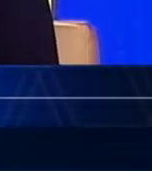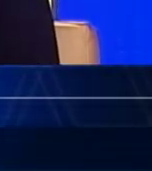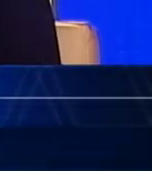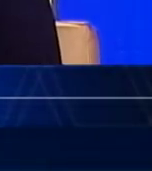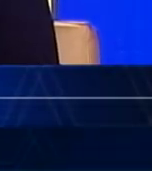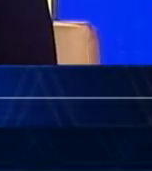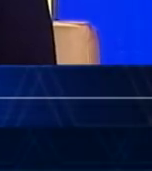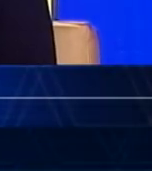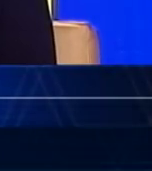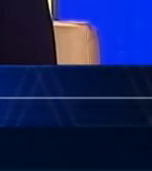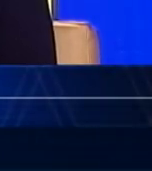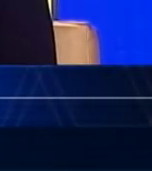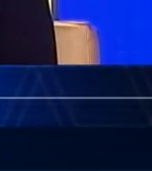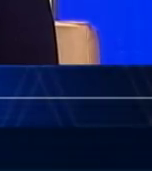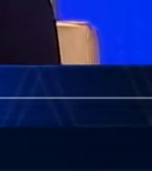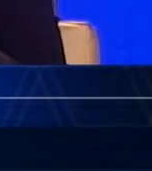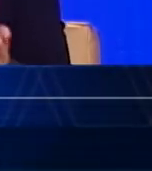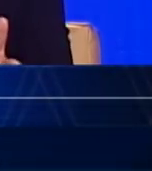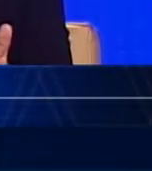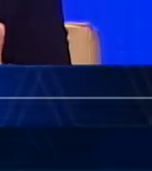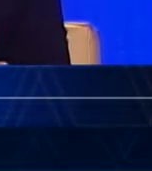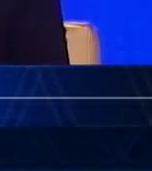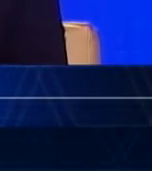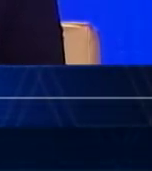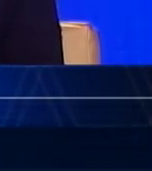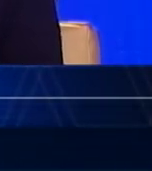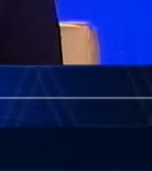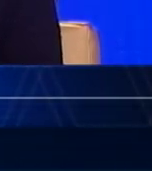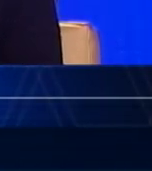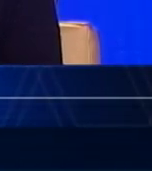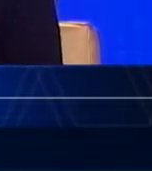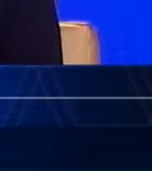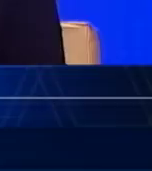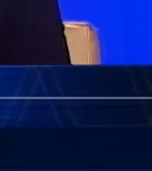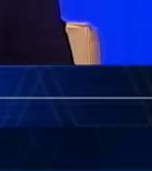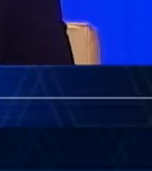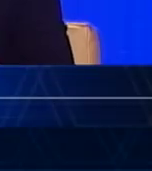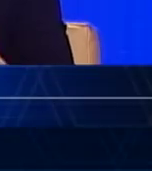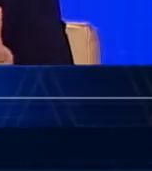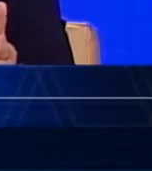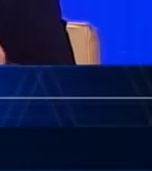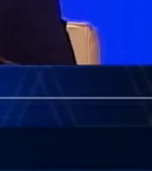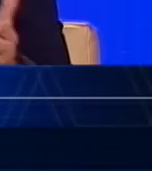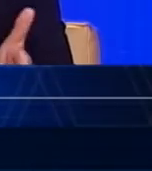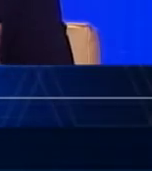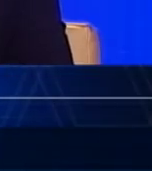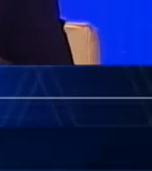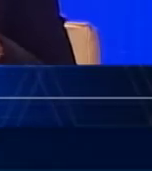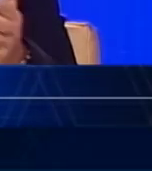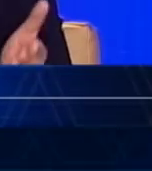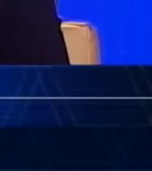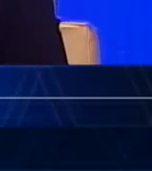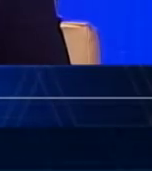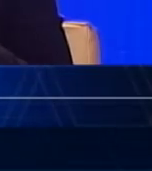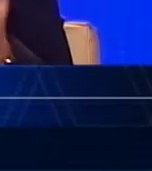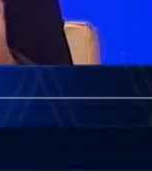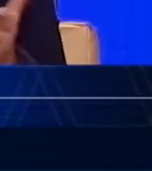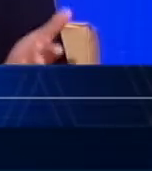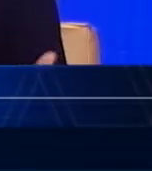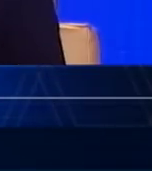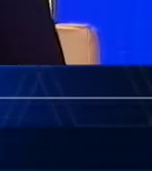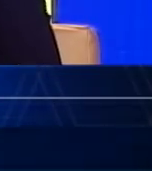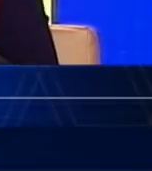ocurren cuando la Constitución lo manda, ¿no? Ahora, hay un proceso de diálogo, negociación,